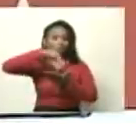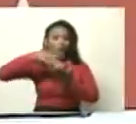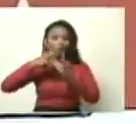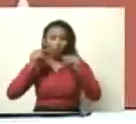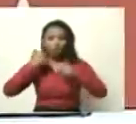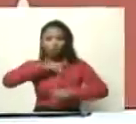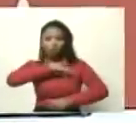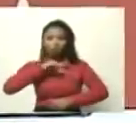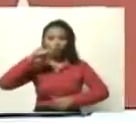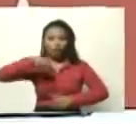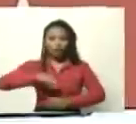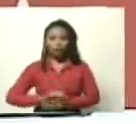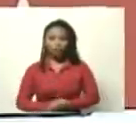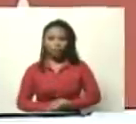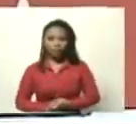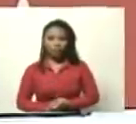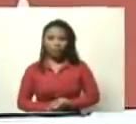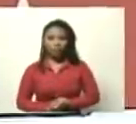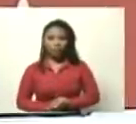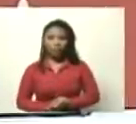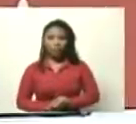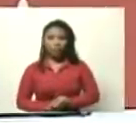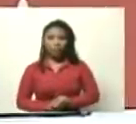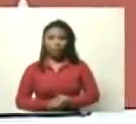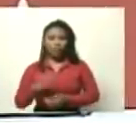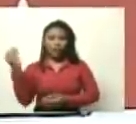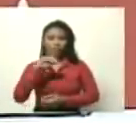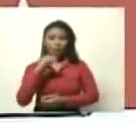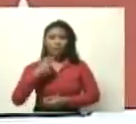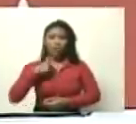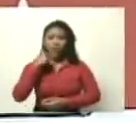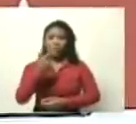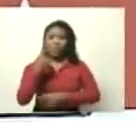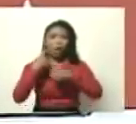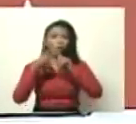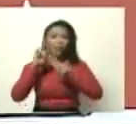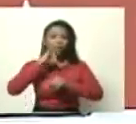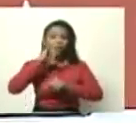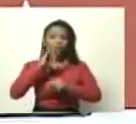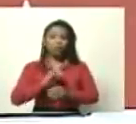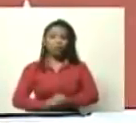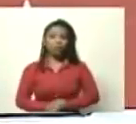y todas nosotros. Y es más, le vamos a sumar otro dato.